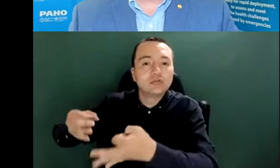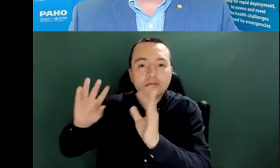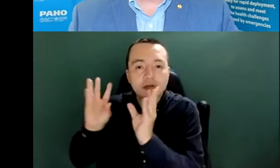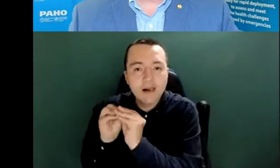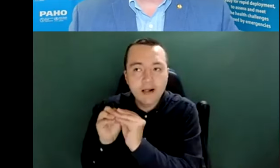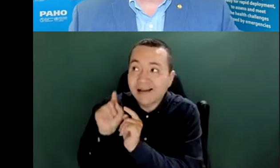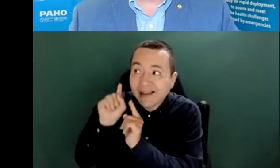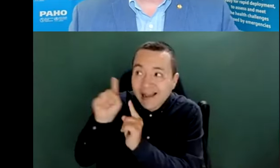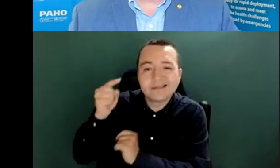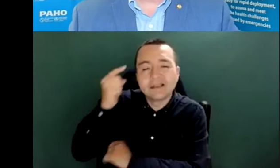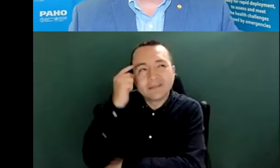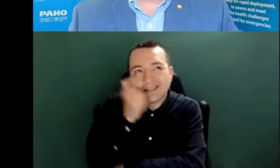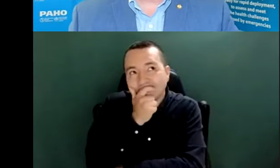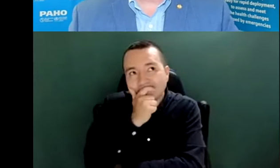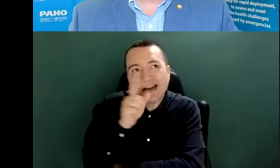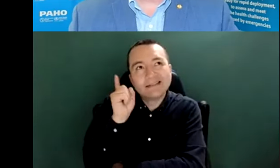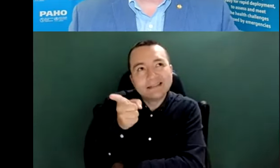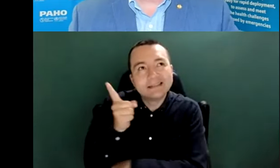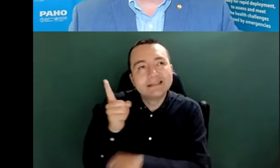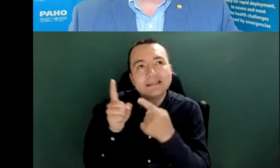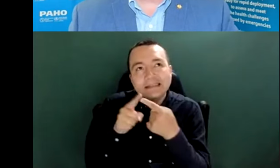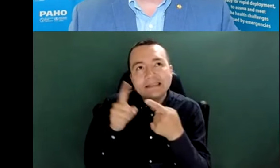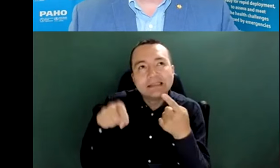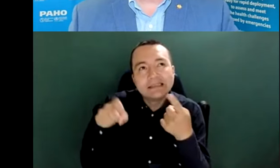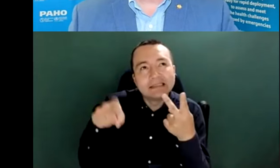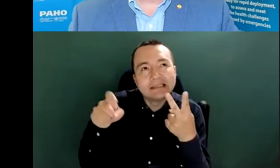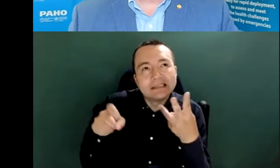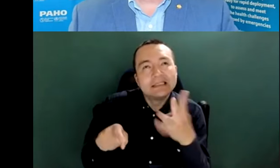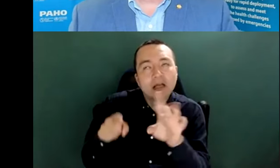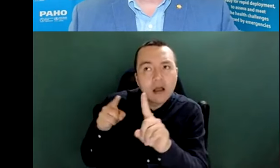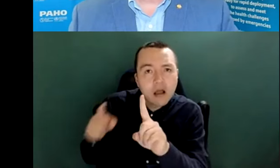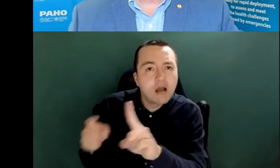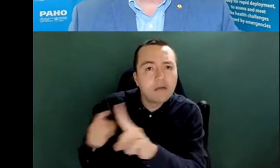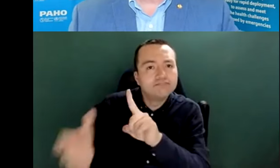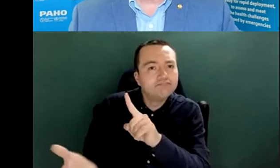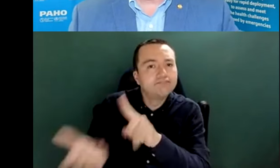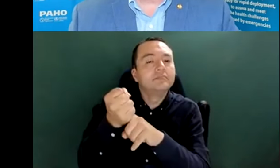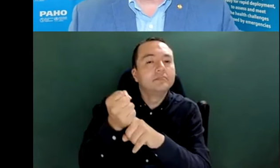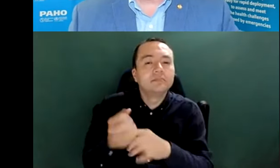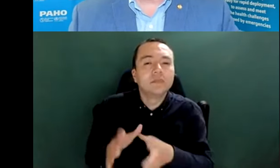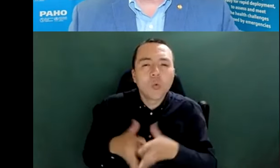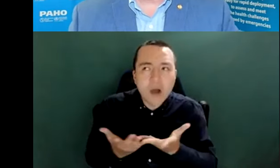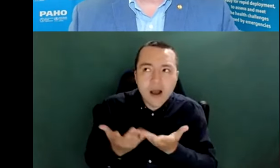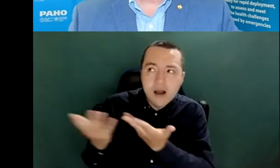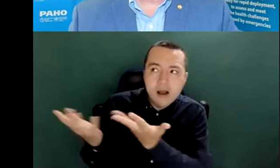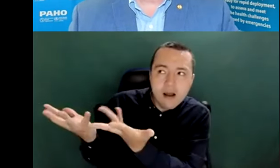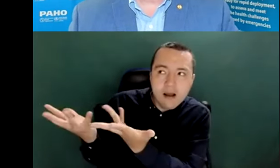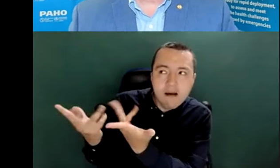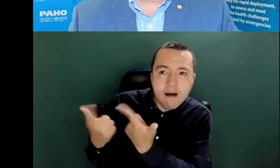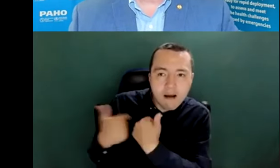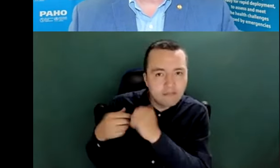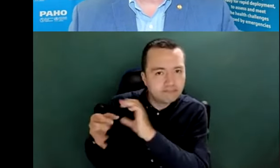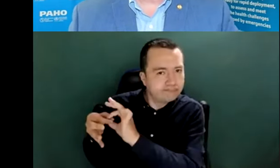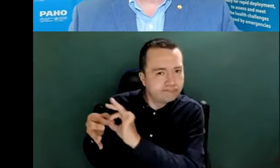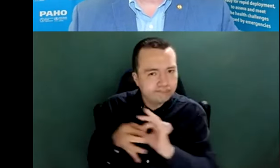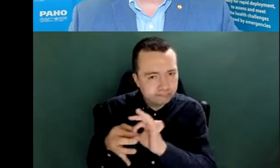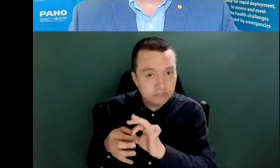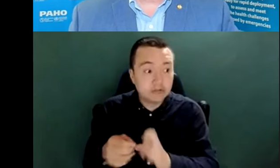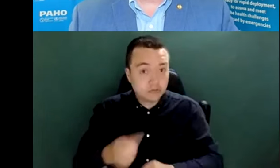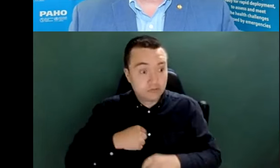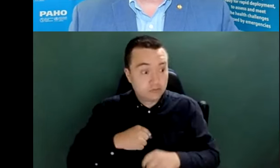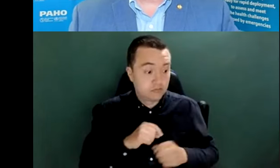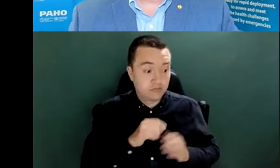que deben lograr con estas revisiones. Y la colaboración continua con la OPS para que la colección sea